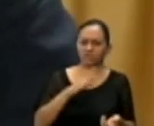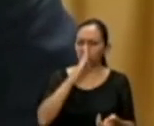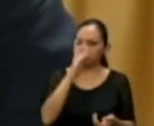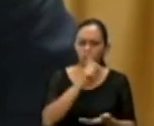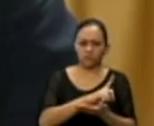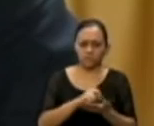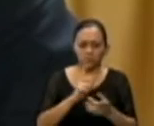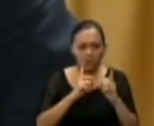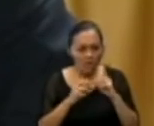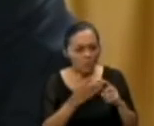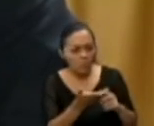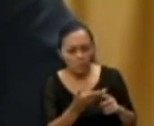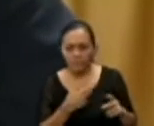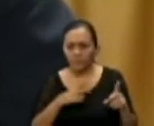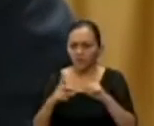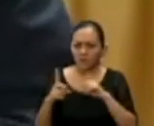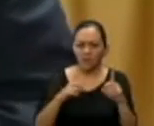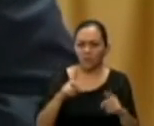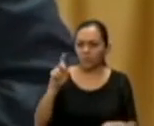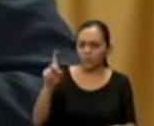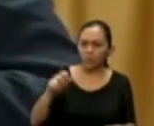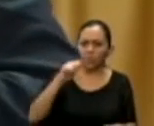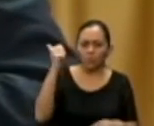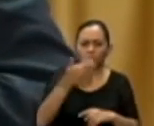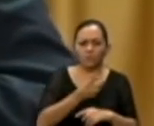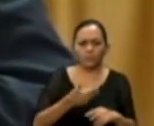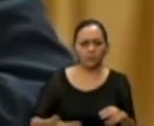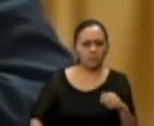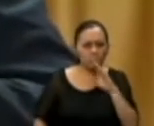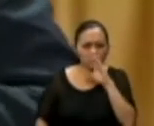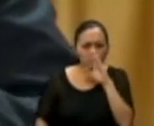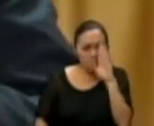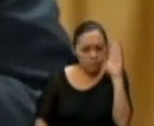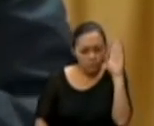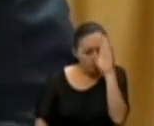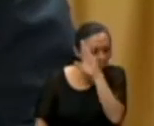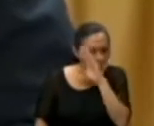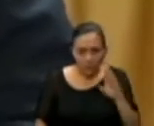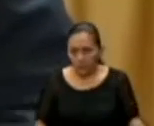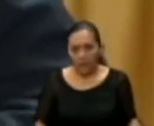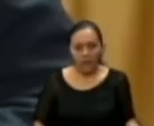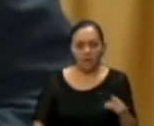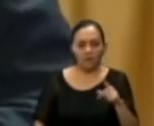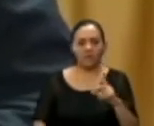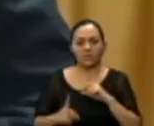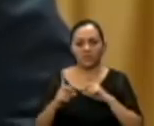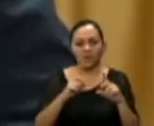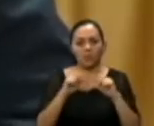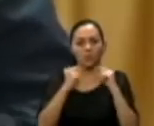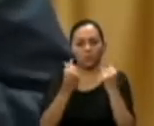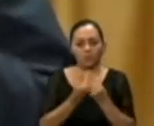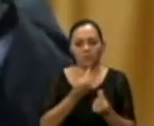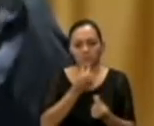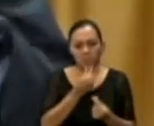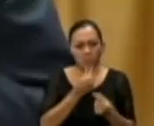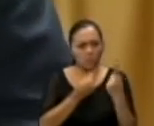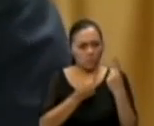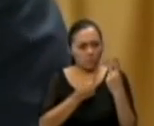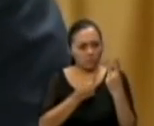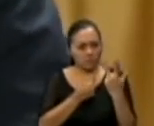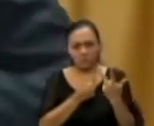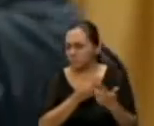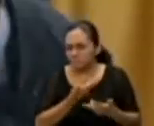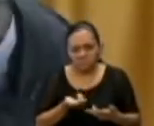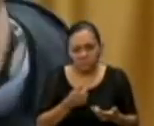toda la semana pregunté que otro presidente en la historia del país se ha reunido con los grupos del betis y no una tres veces